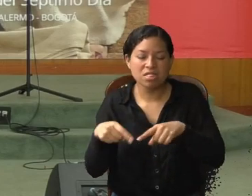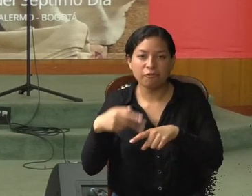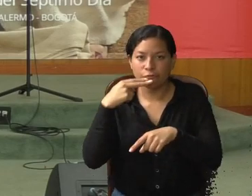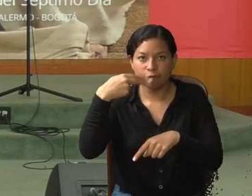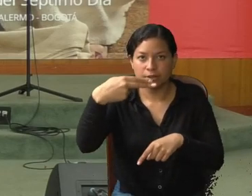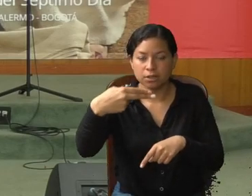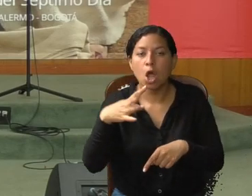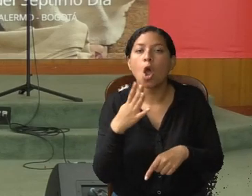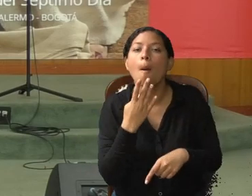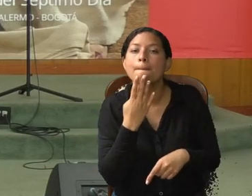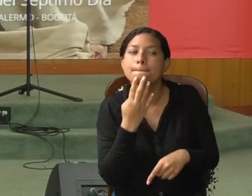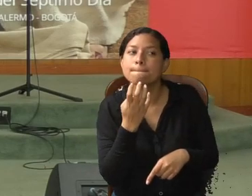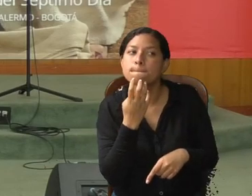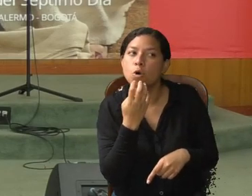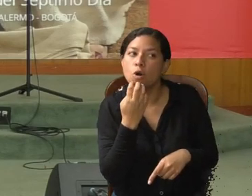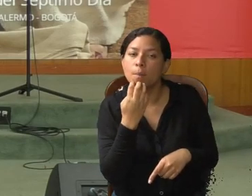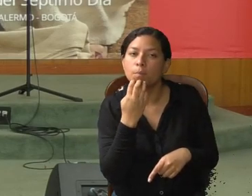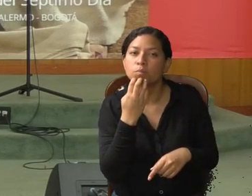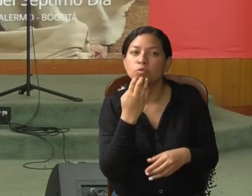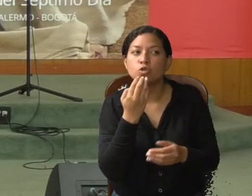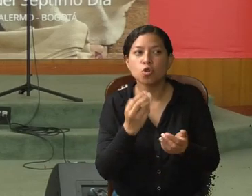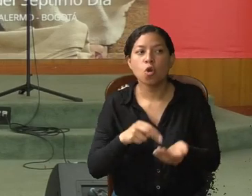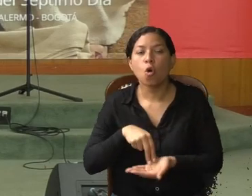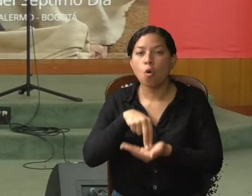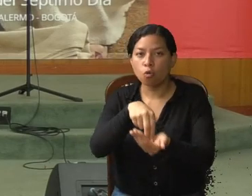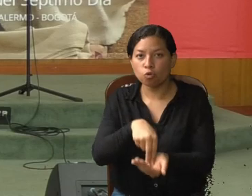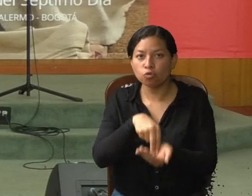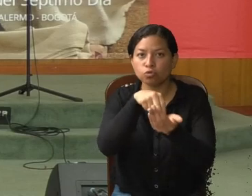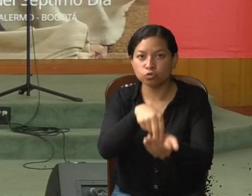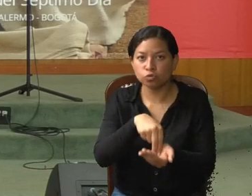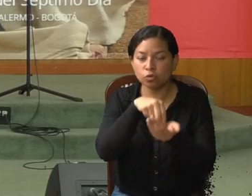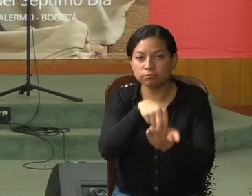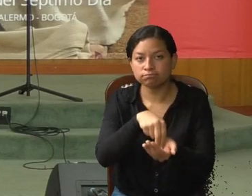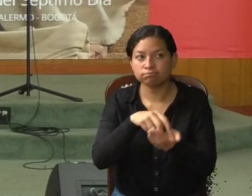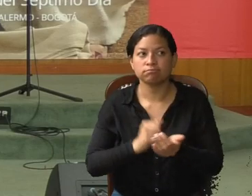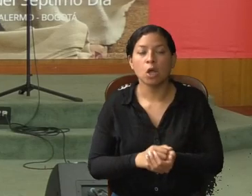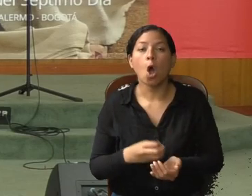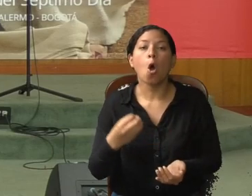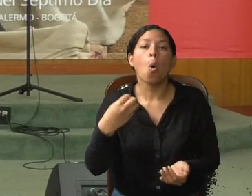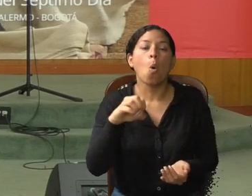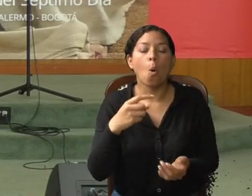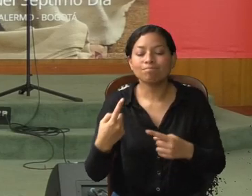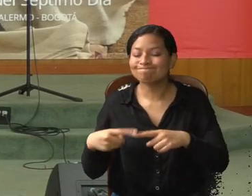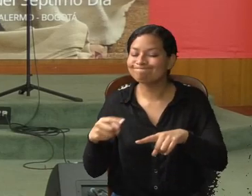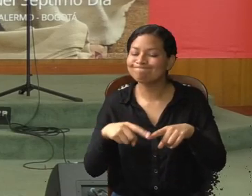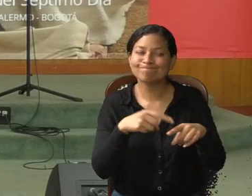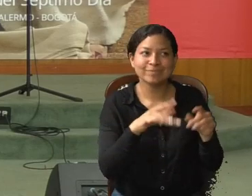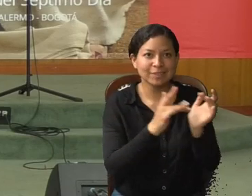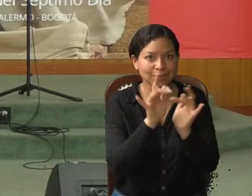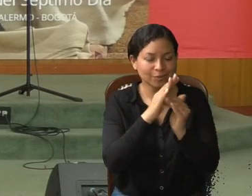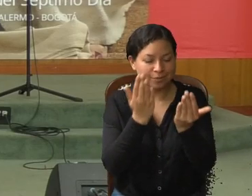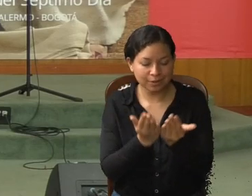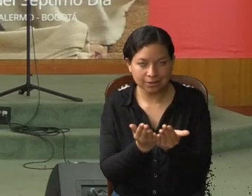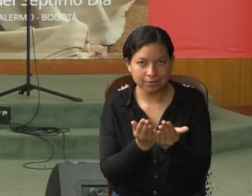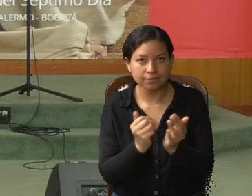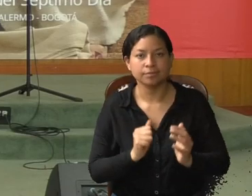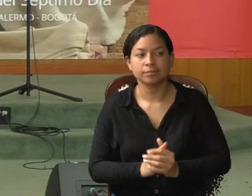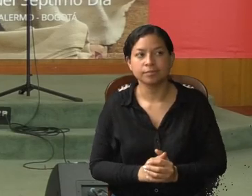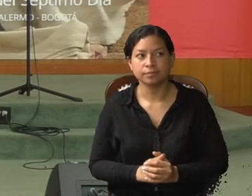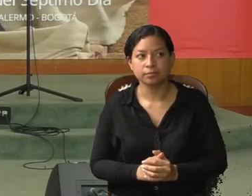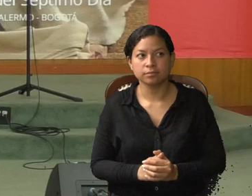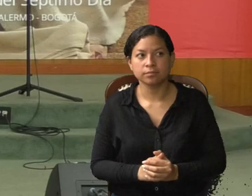¿Recuerdan la historia de Sodoma y Gomorra? Bueno, ustedes la pueden ir a buscar, la pueden repasar. Judas 7 es muy claro en hablar de